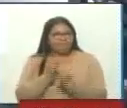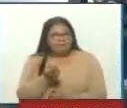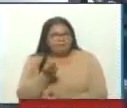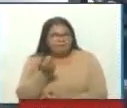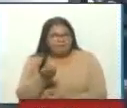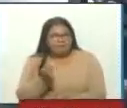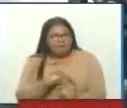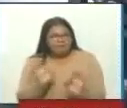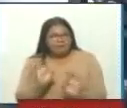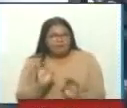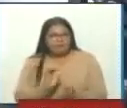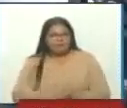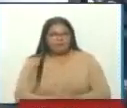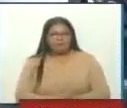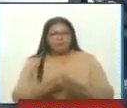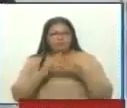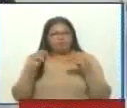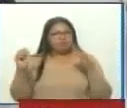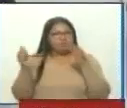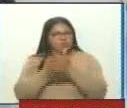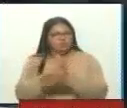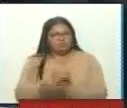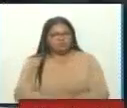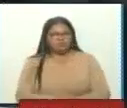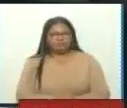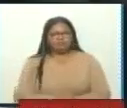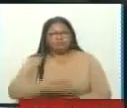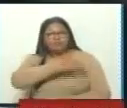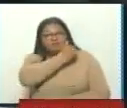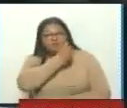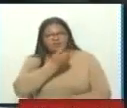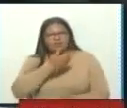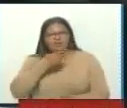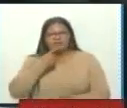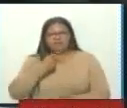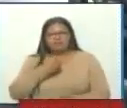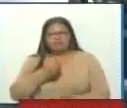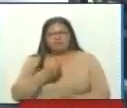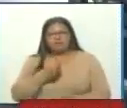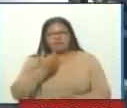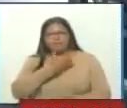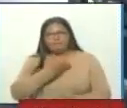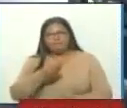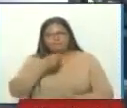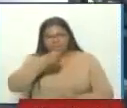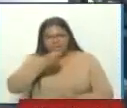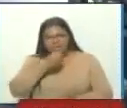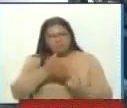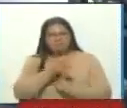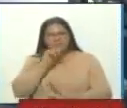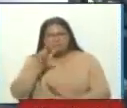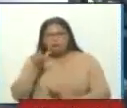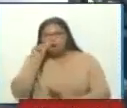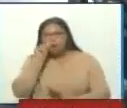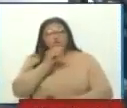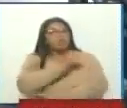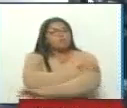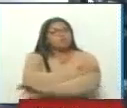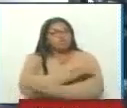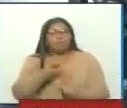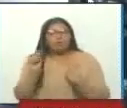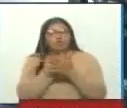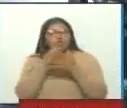No quedó ningún registro, todos, por supuesto. El jefe de prensa de la oposición. No quedó. Entonces, los los trabajadores, lógicamente